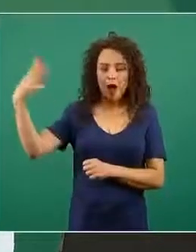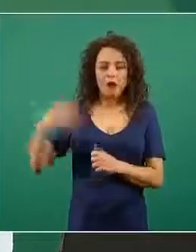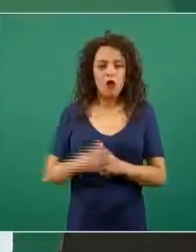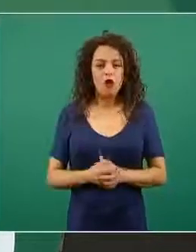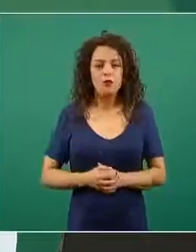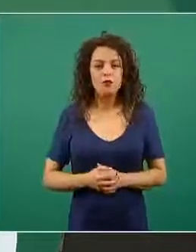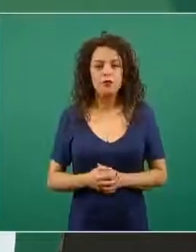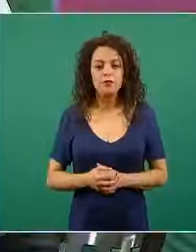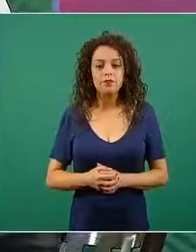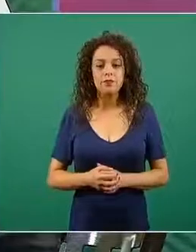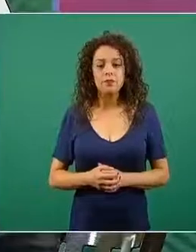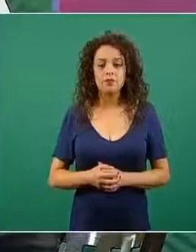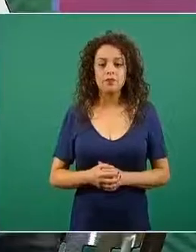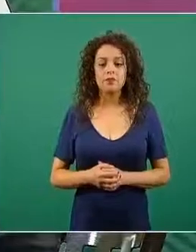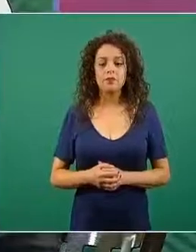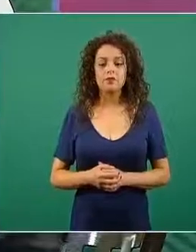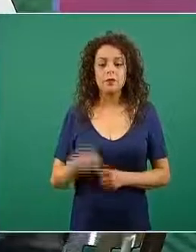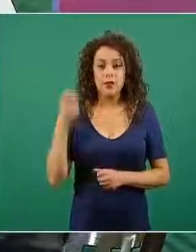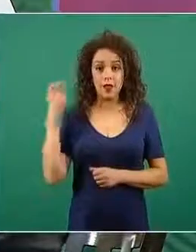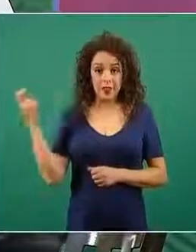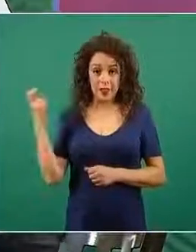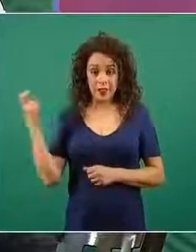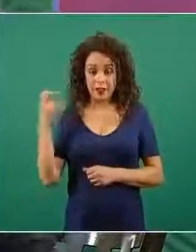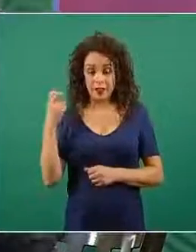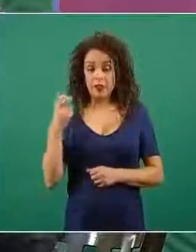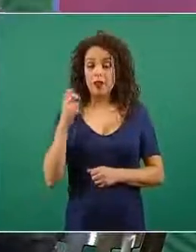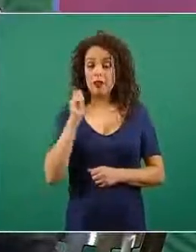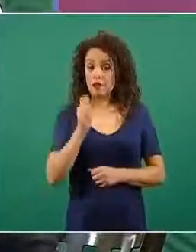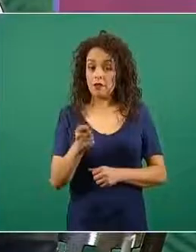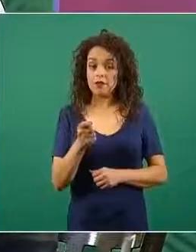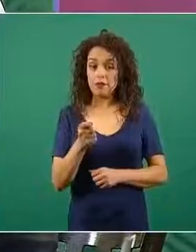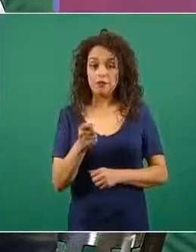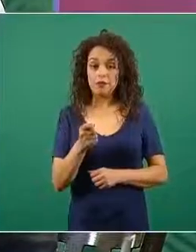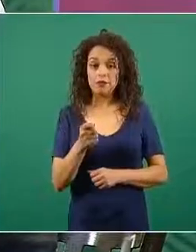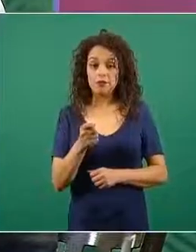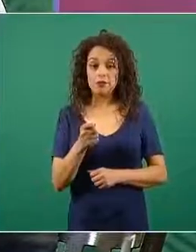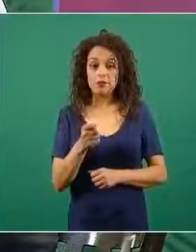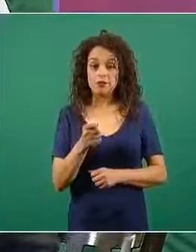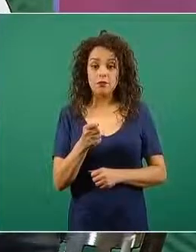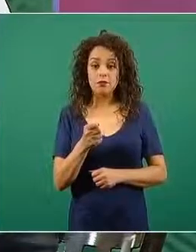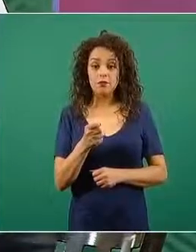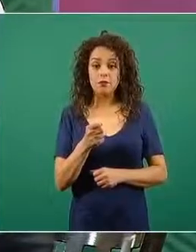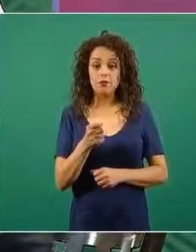definitivamente el semáforo de riesgo epidémico es una herramienta que nos